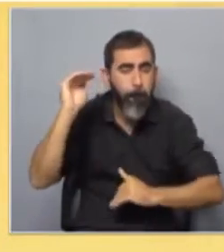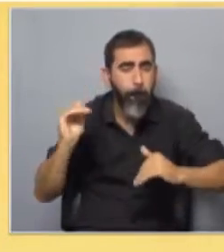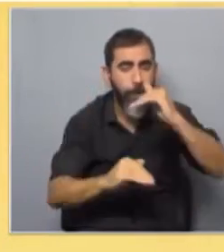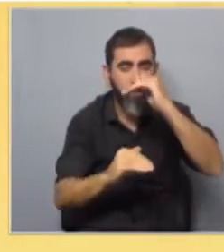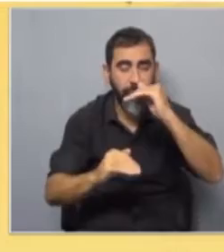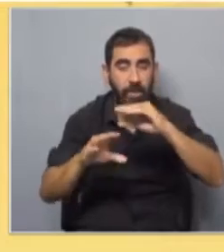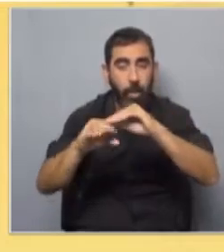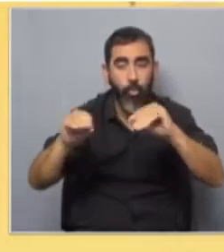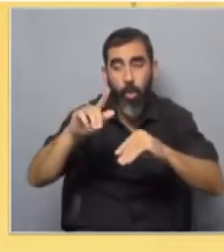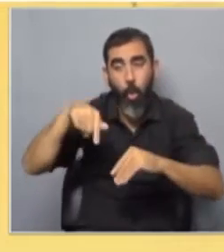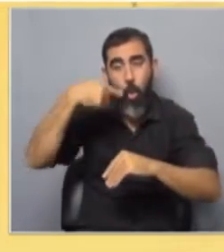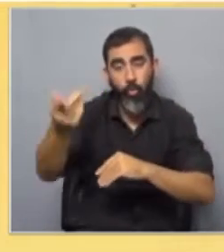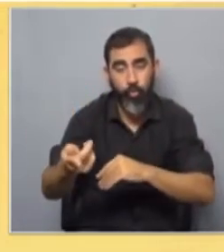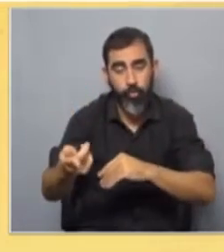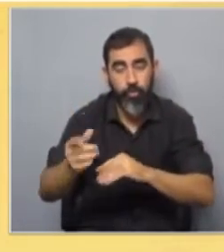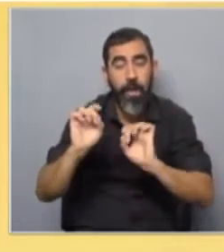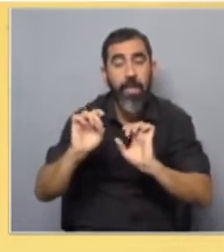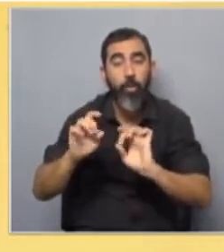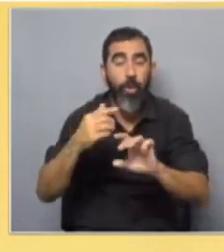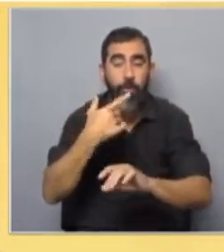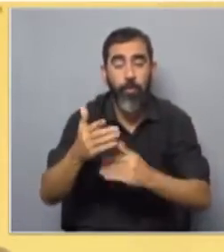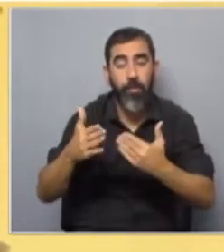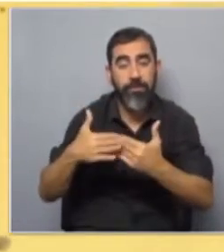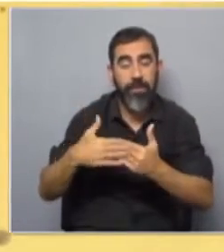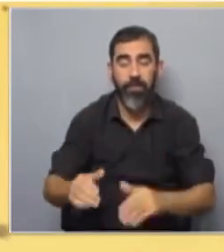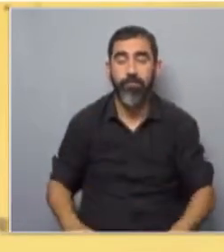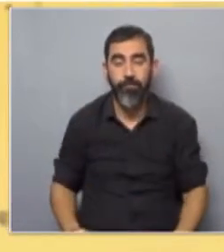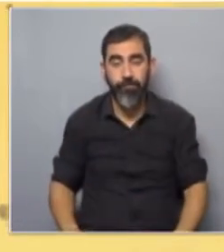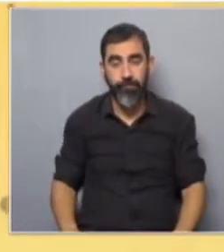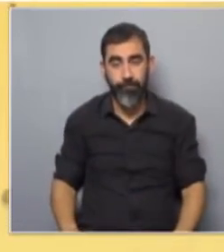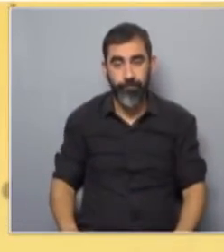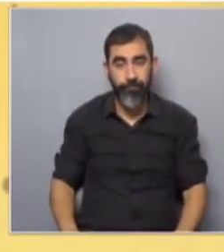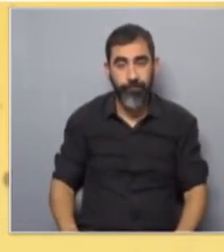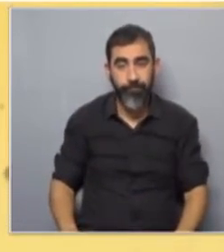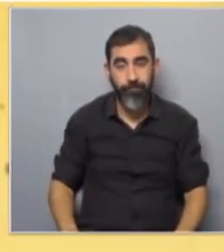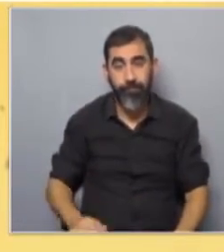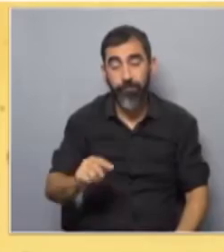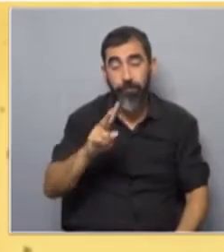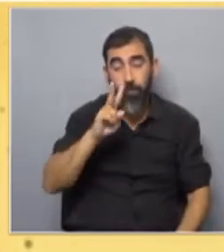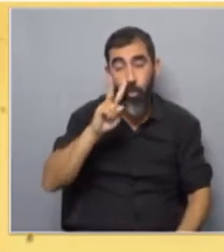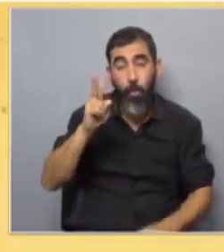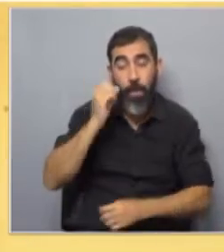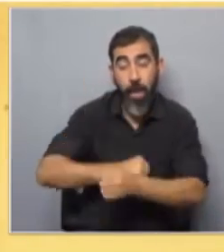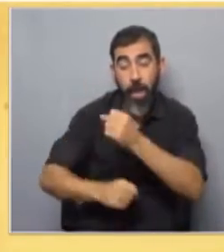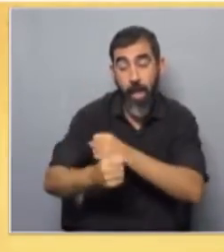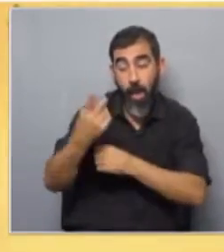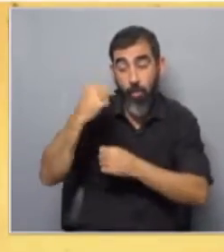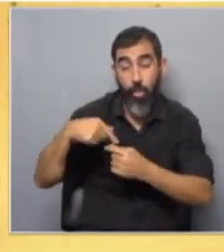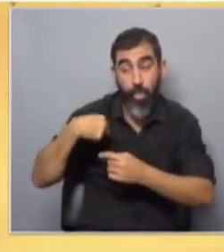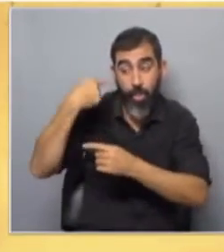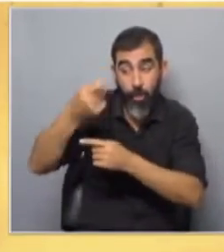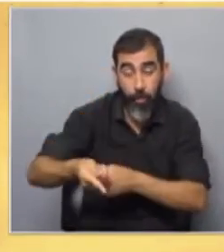los suelos de afuera, o sea, a los suelos naturales inmediatos. Y esto estamos hablando de que 2000 años después de su